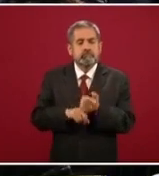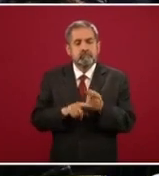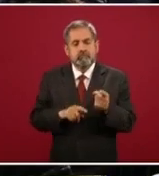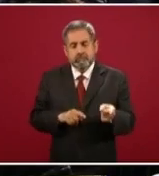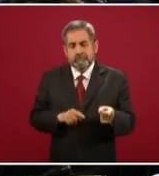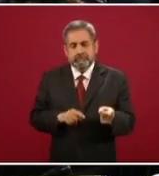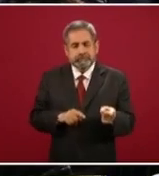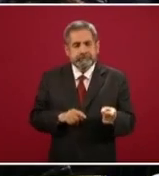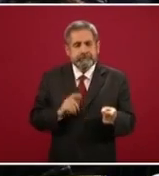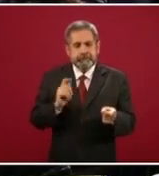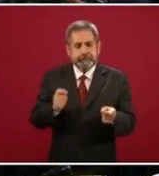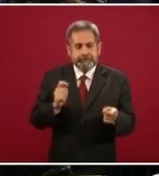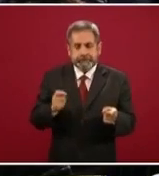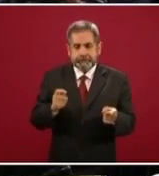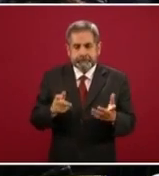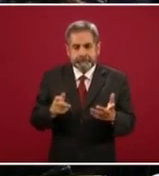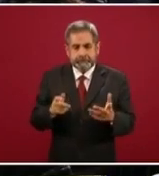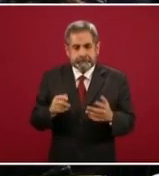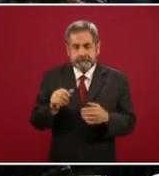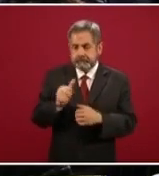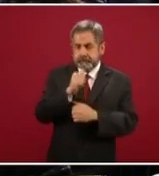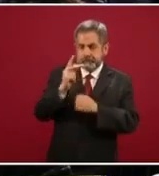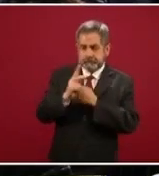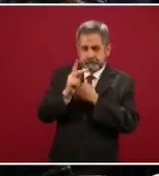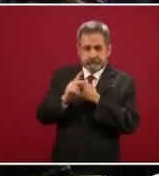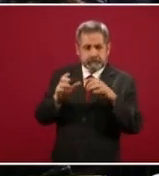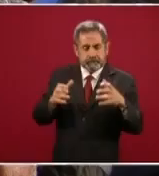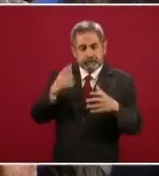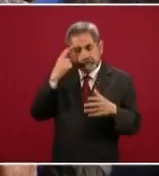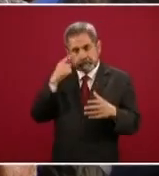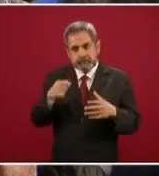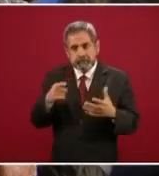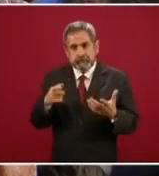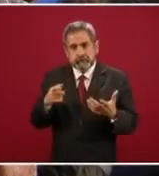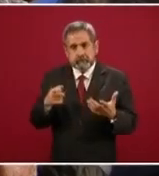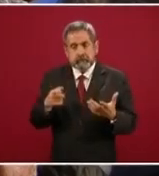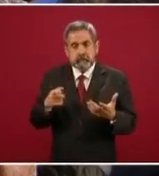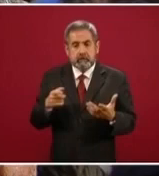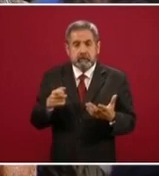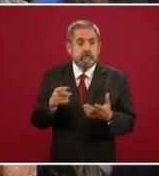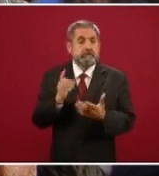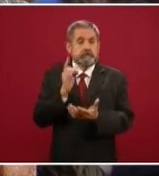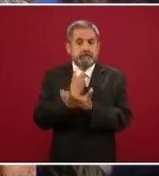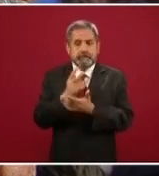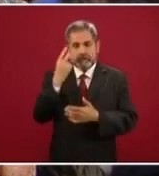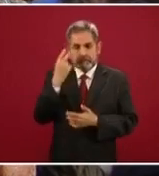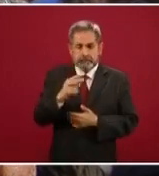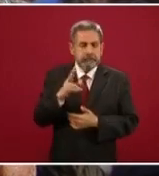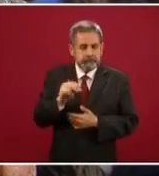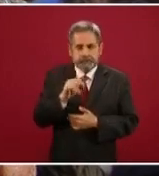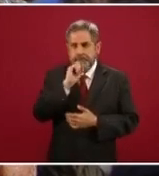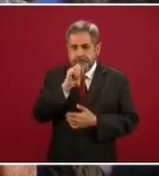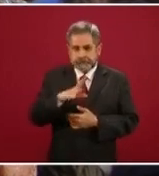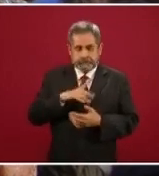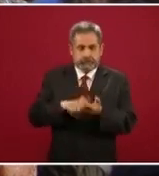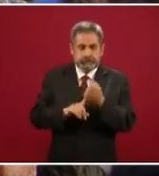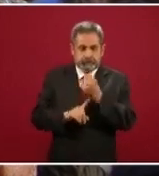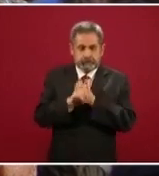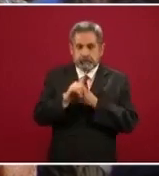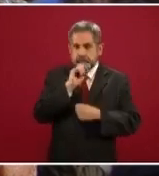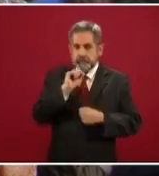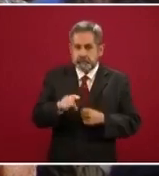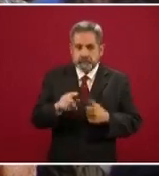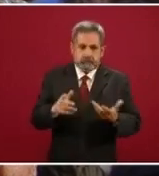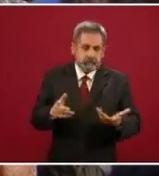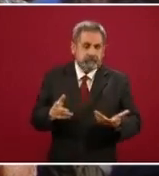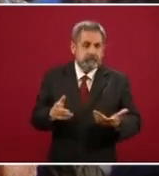los pares de otras naciones porque no solo es México donde están los problemas, sino